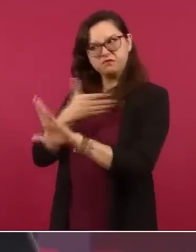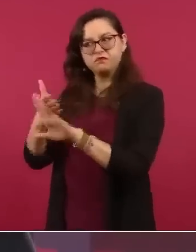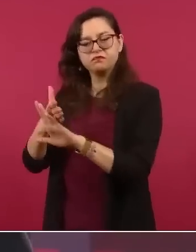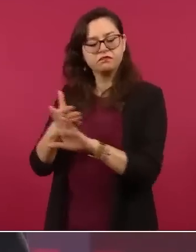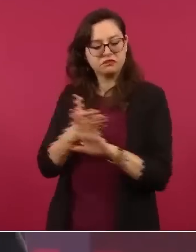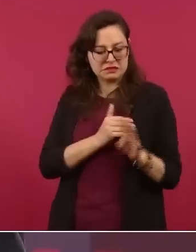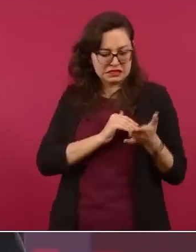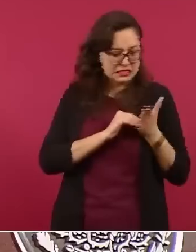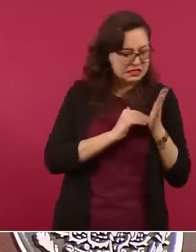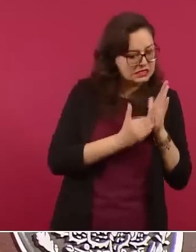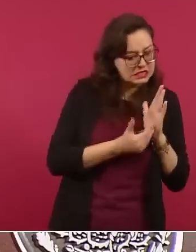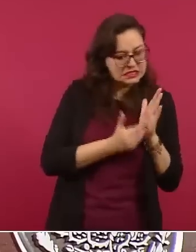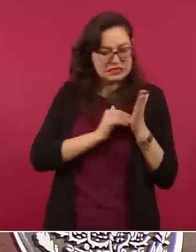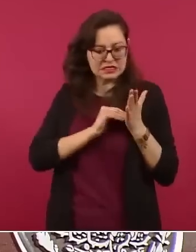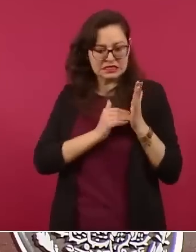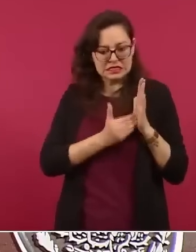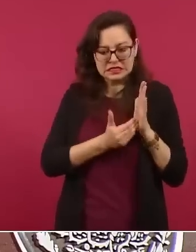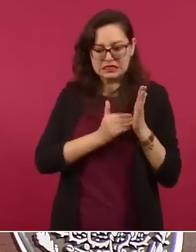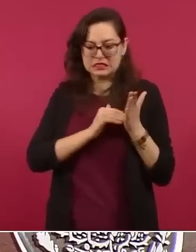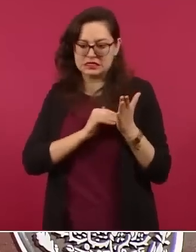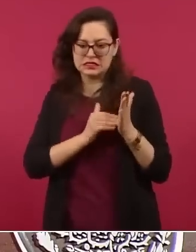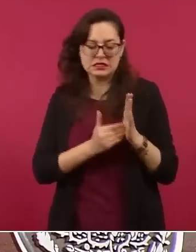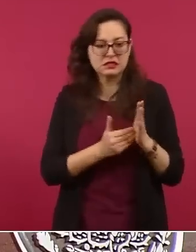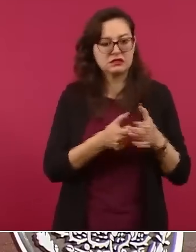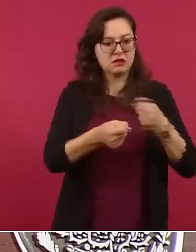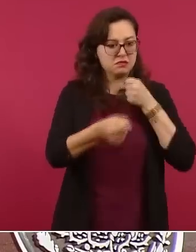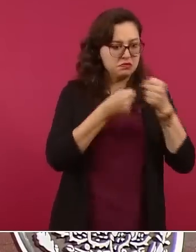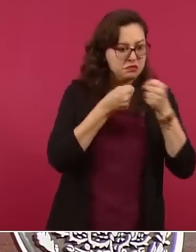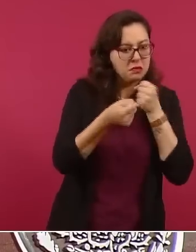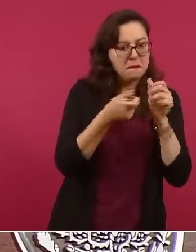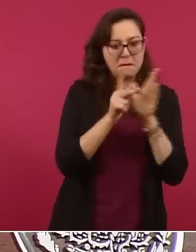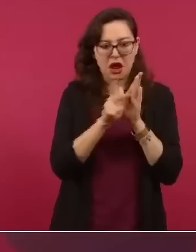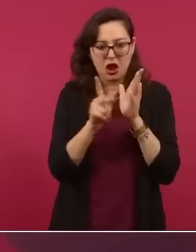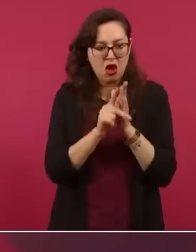Constitución, violando las leyes.